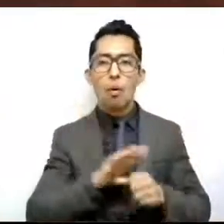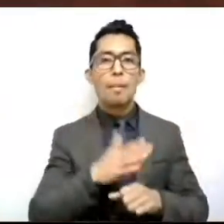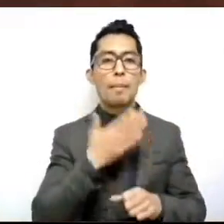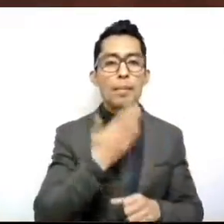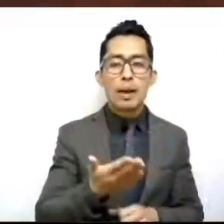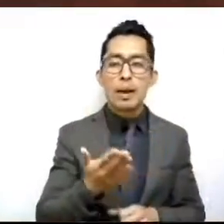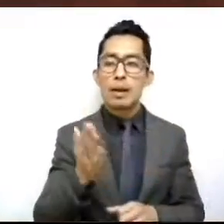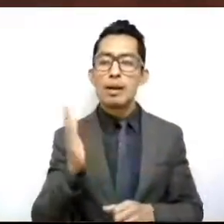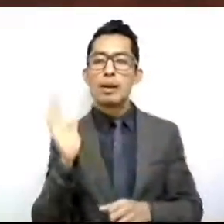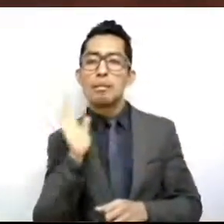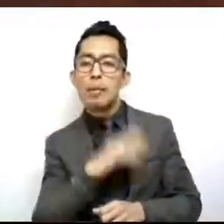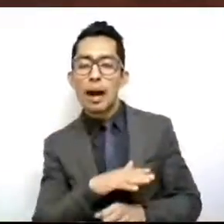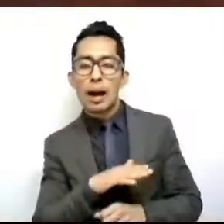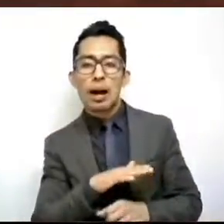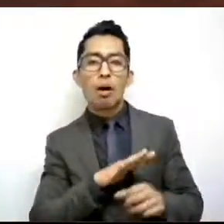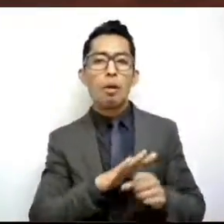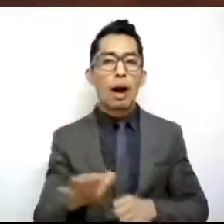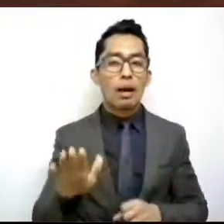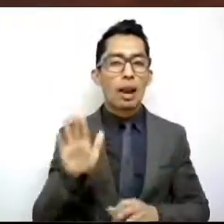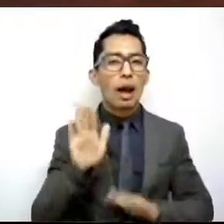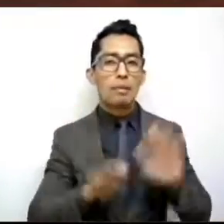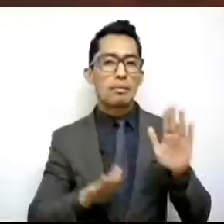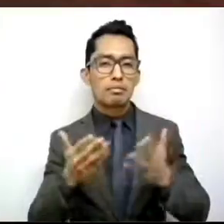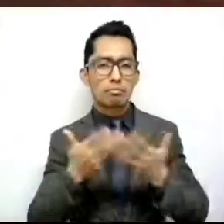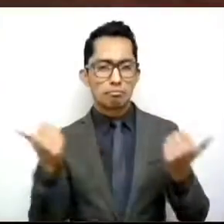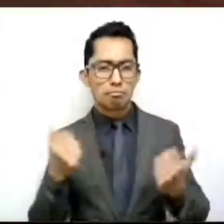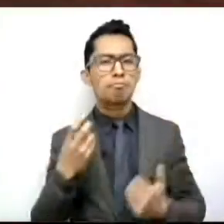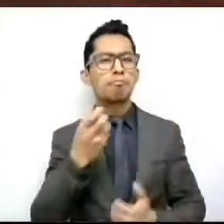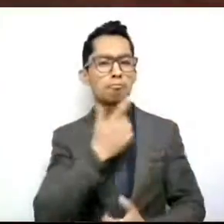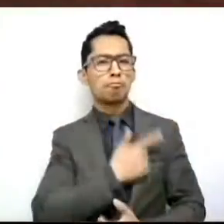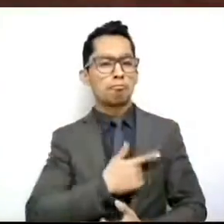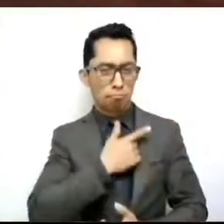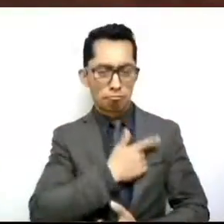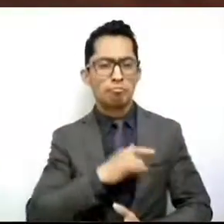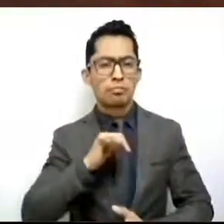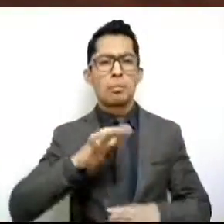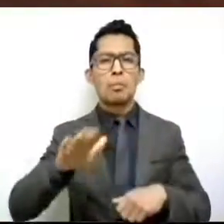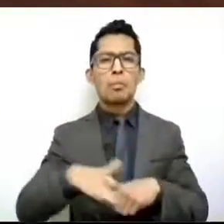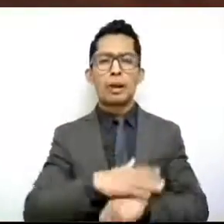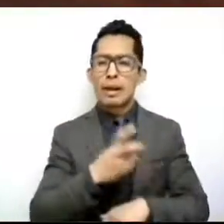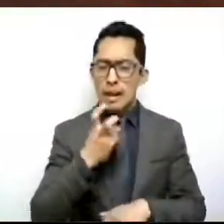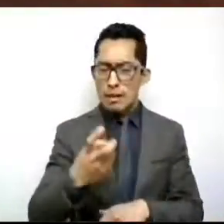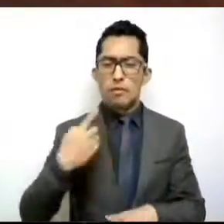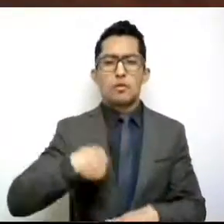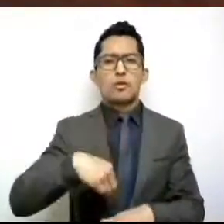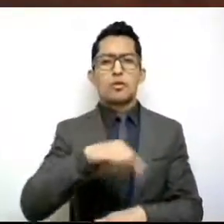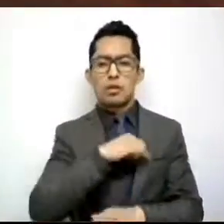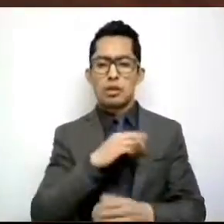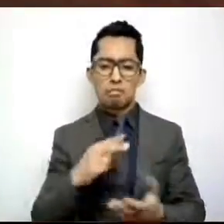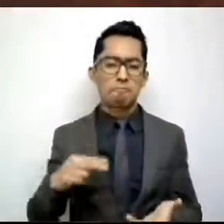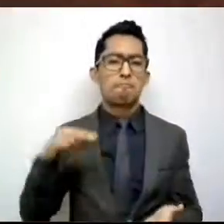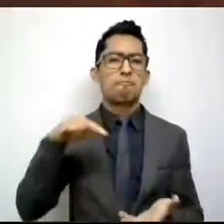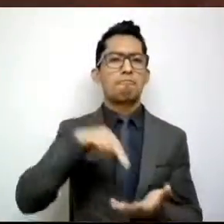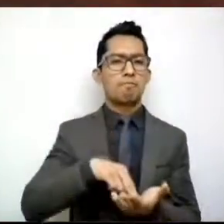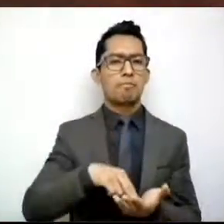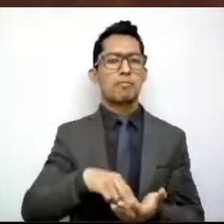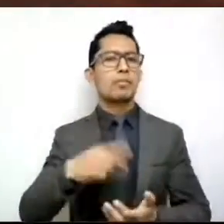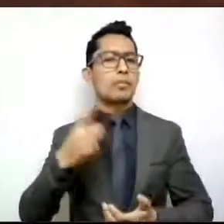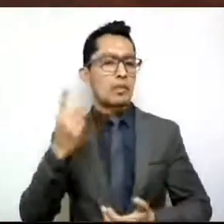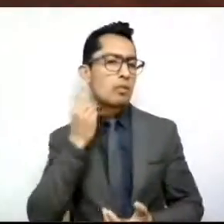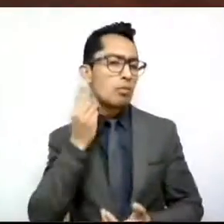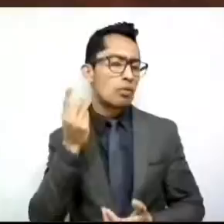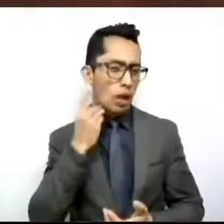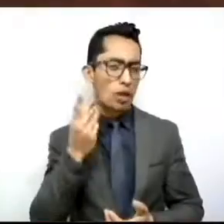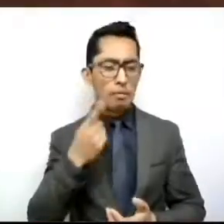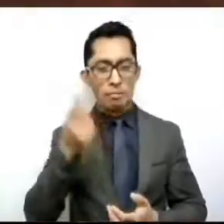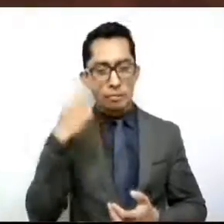es lo incorrecto. Creo que para eso estamos nosotros como diputados, para analizar